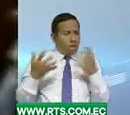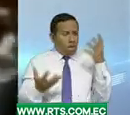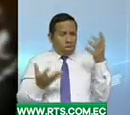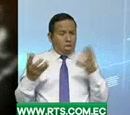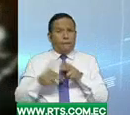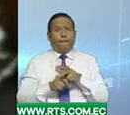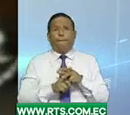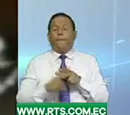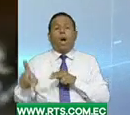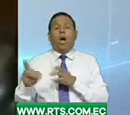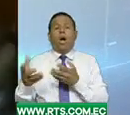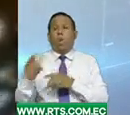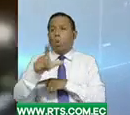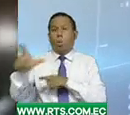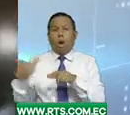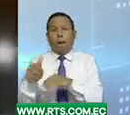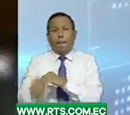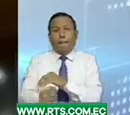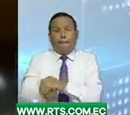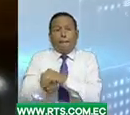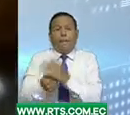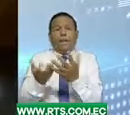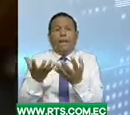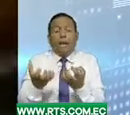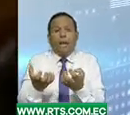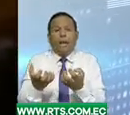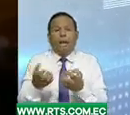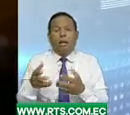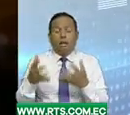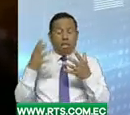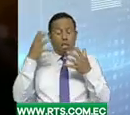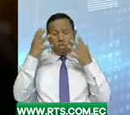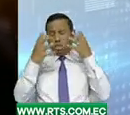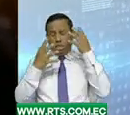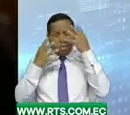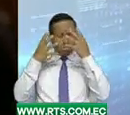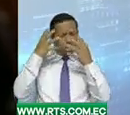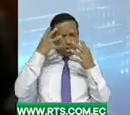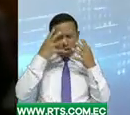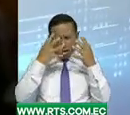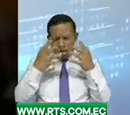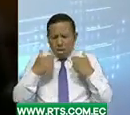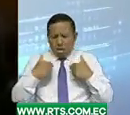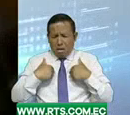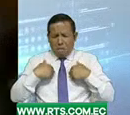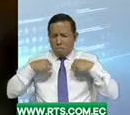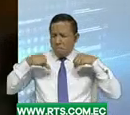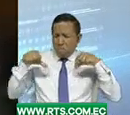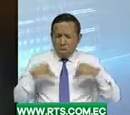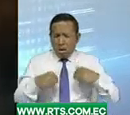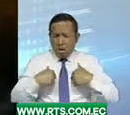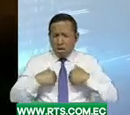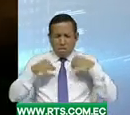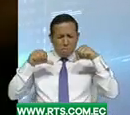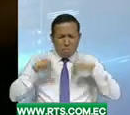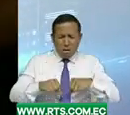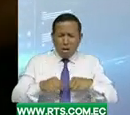baldío. Aparentemente, en medio de su mundo, se dio cuenta del horrendo acto que cometió. ¡Quieto al